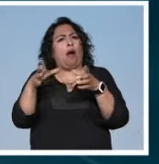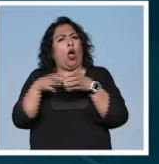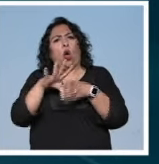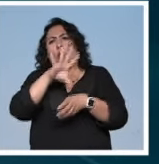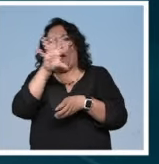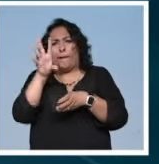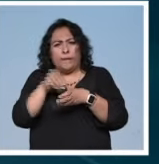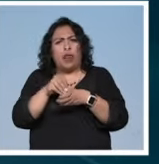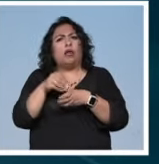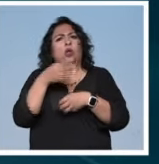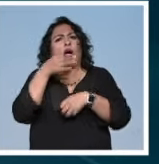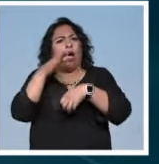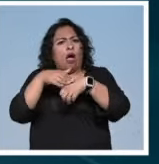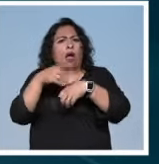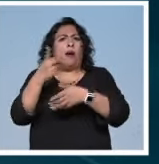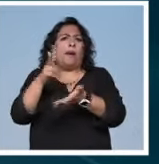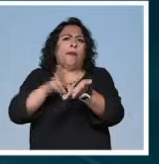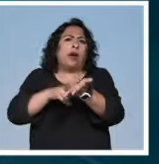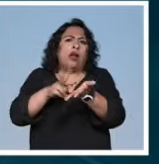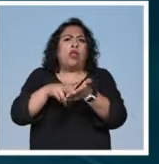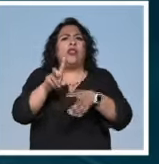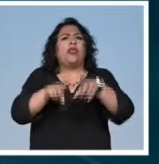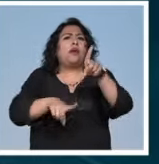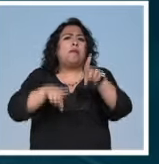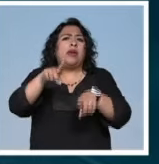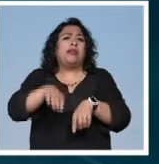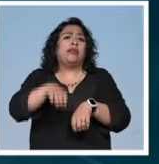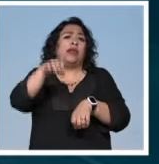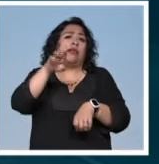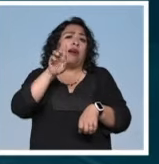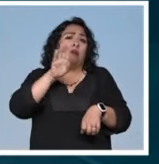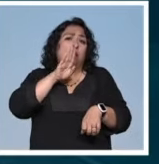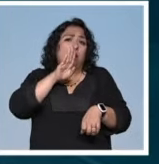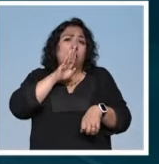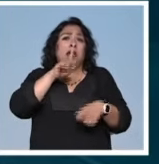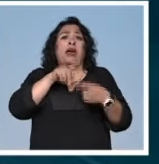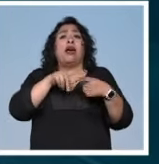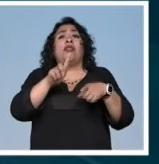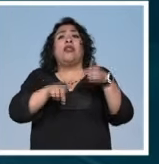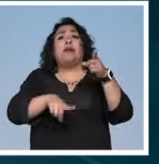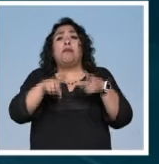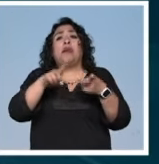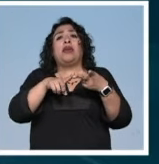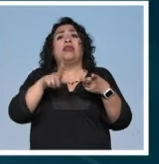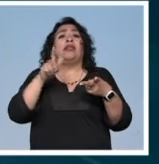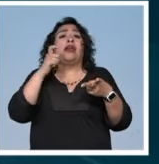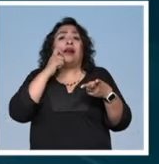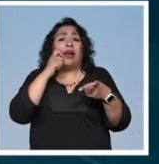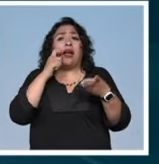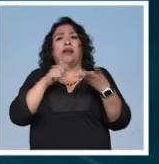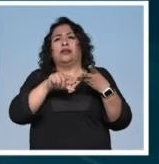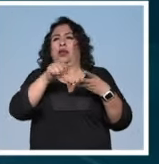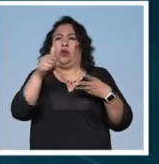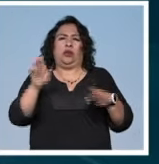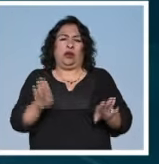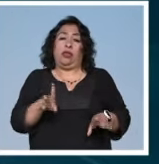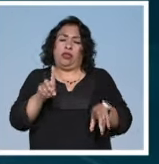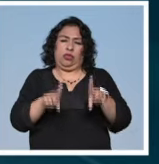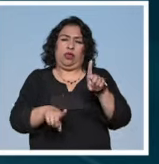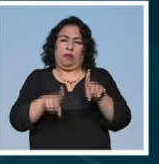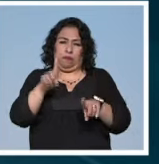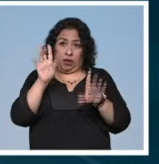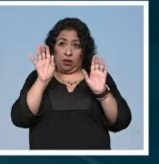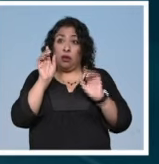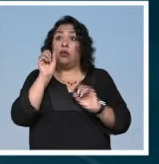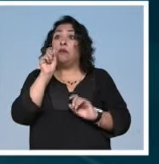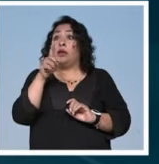completos y que los precios varían dependiendo de la edad de la madre, dependiendo de la raza y de otros factores. Por supuesto,